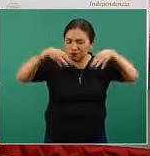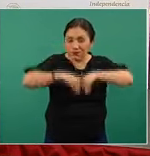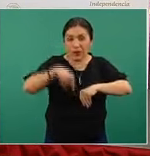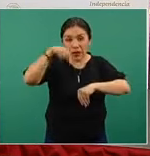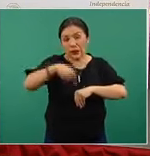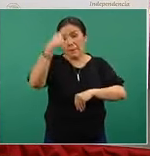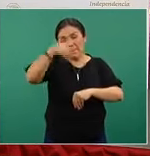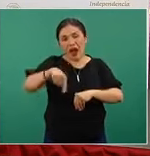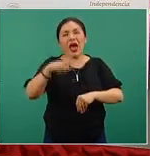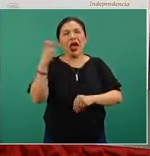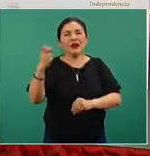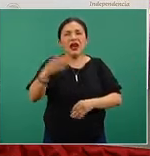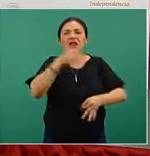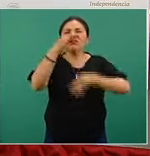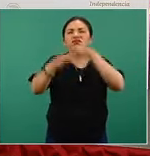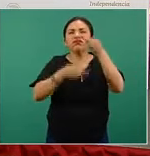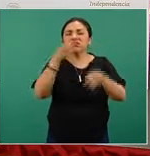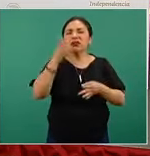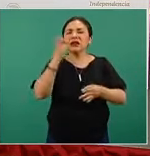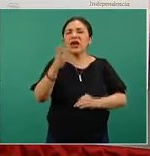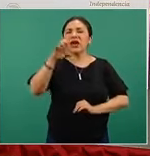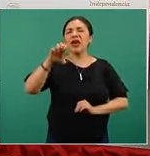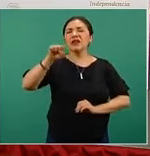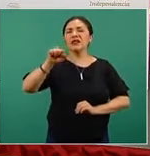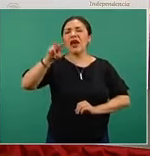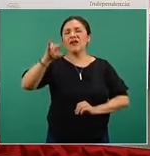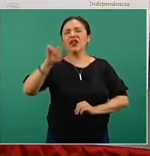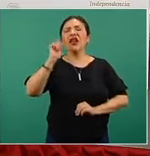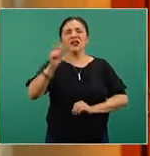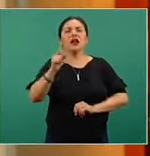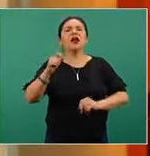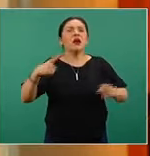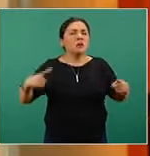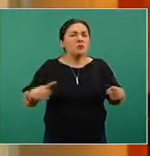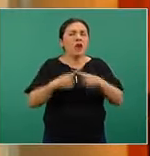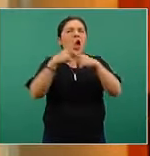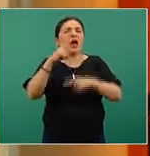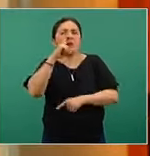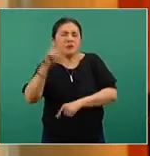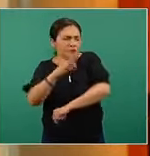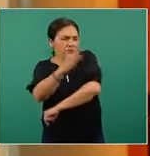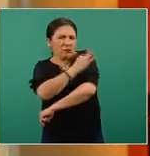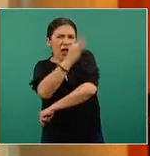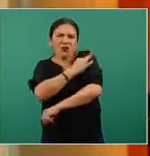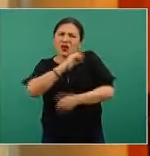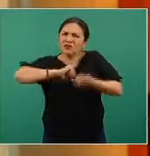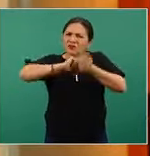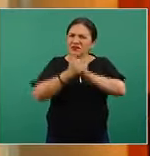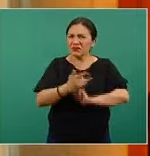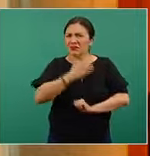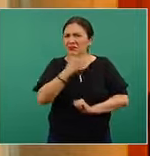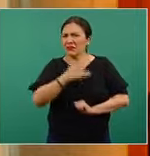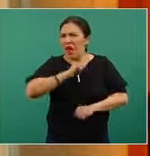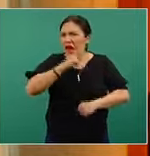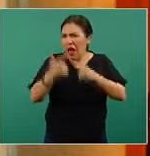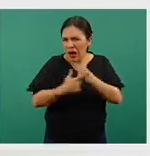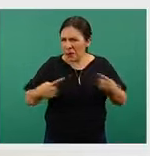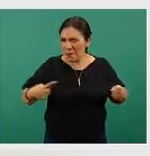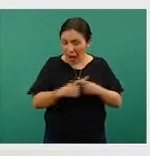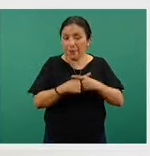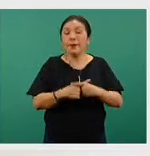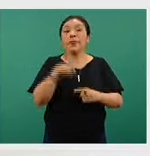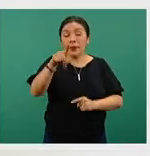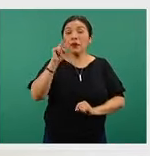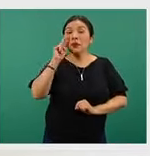relación a la está a esta notificación de eventos adversos a la vacunación e inmunización observamos pues que actualmente tenemos